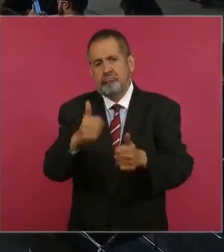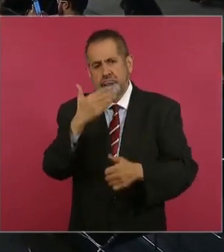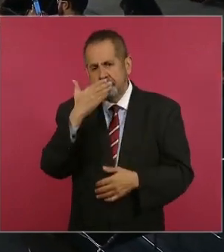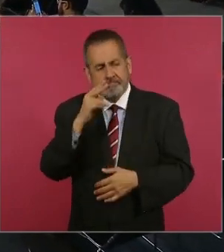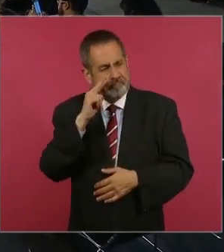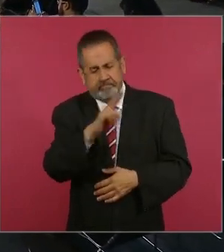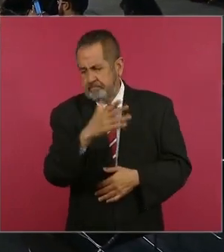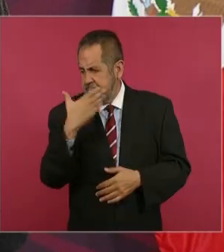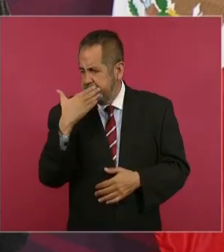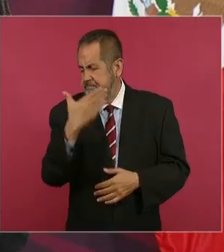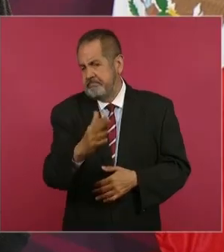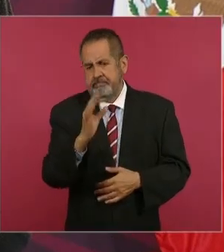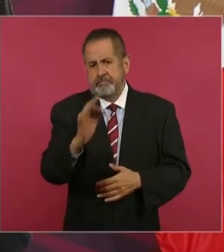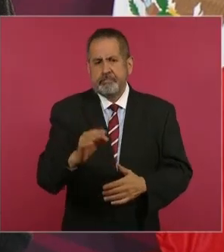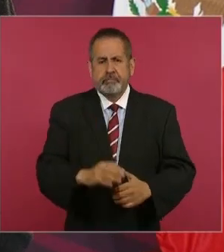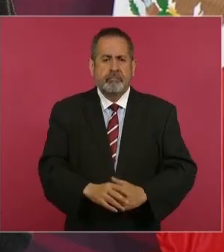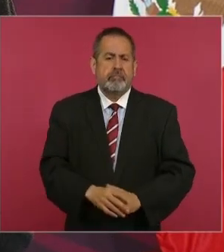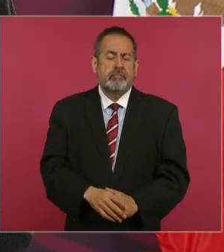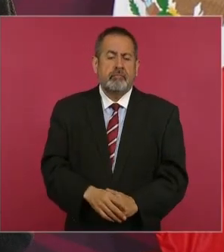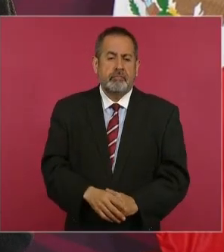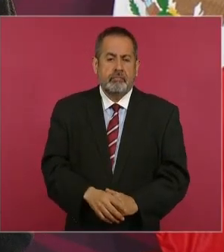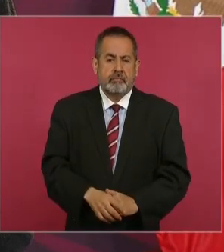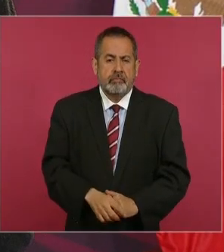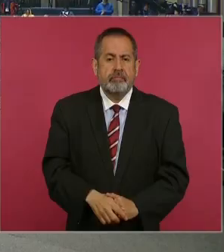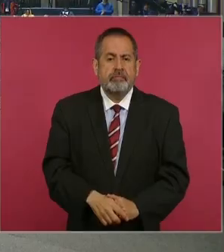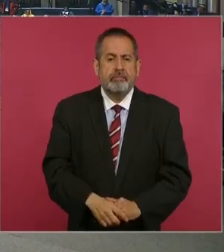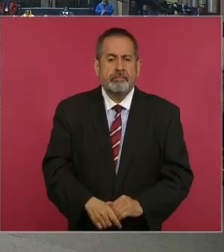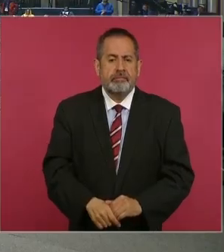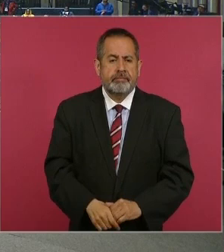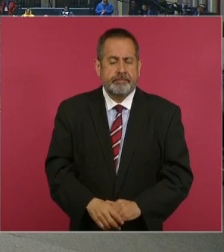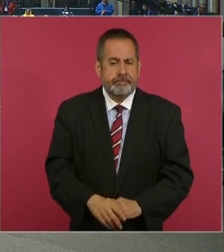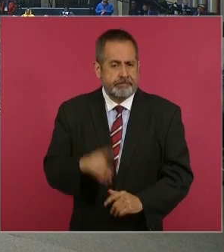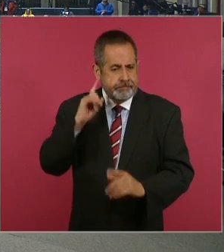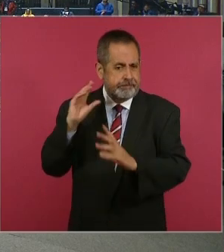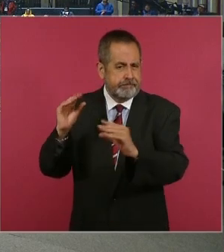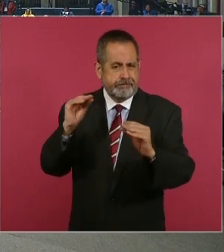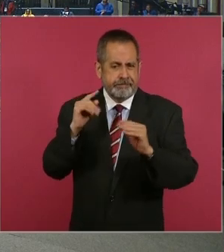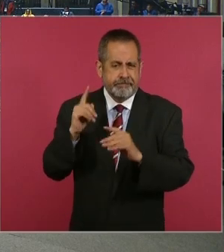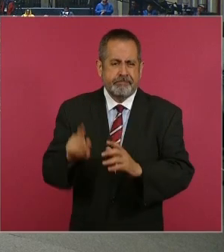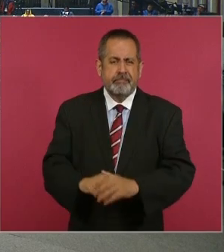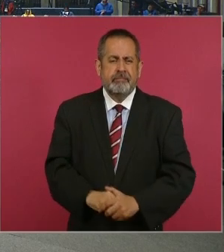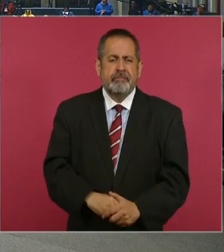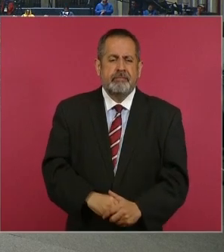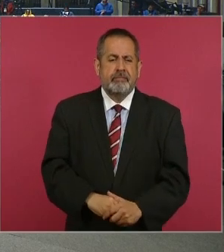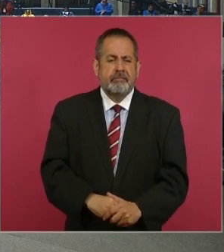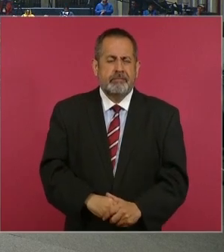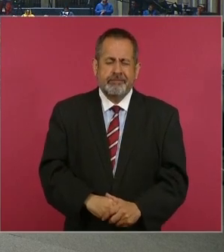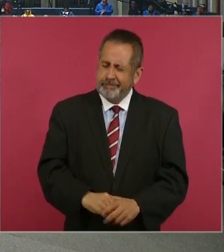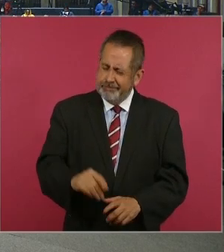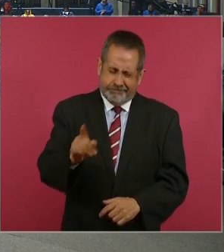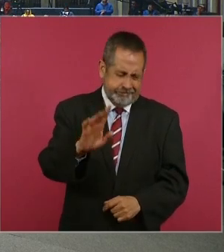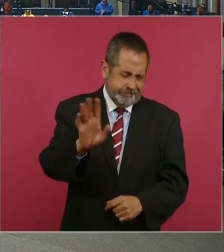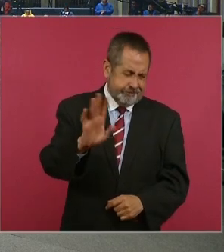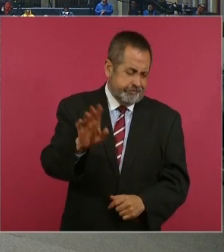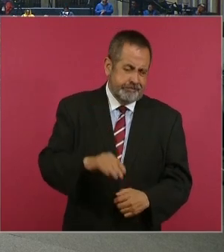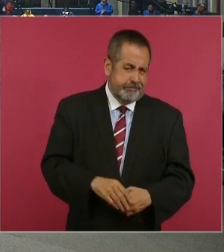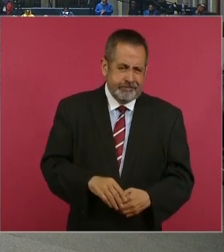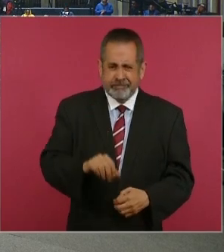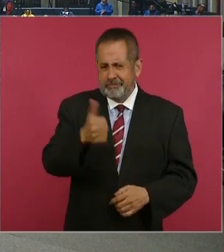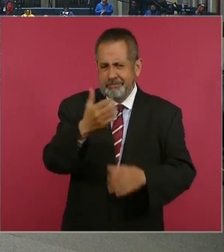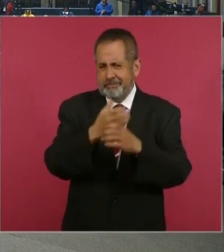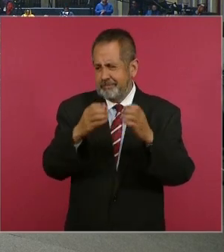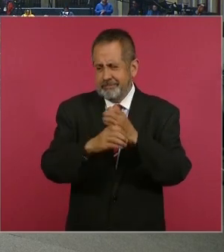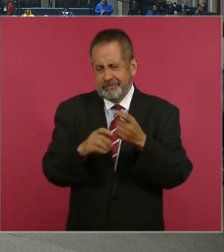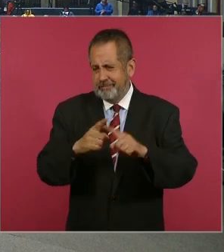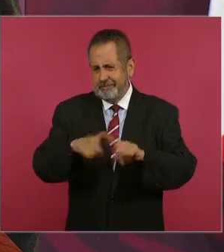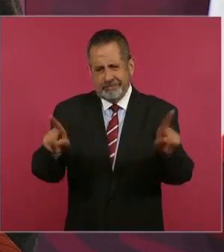veo muy bien no pero ya este ese es otro